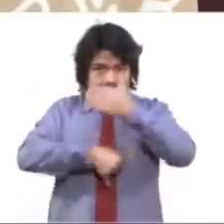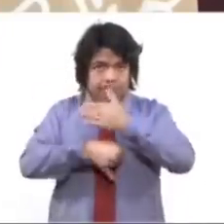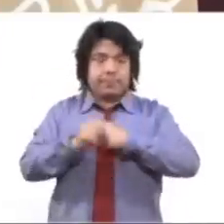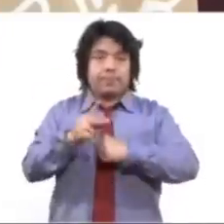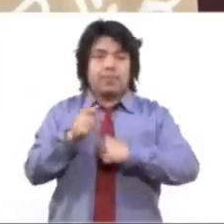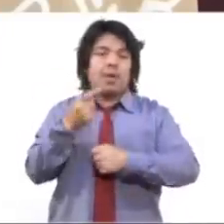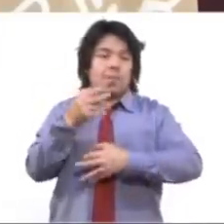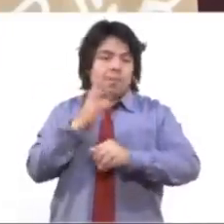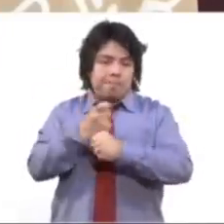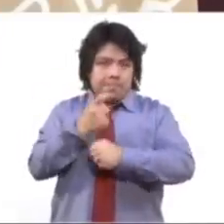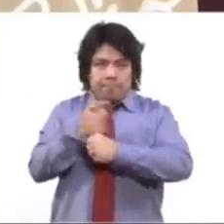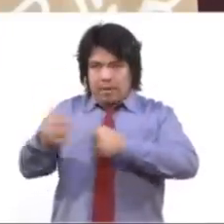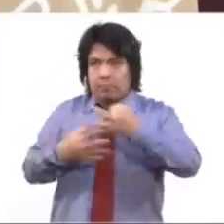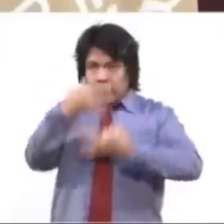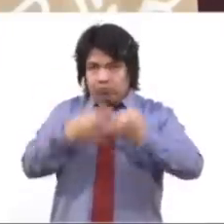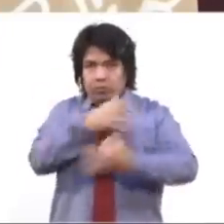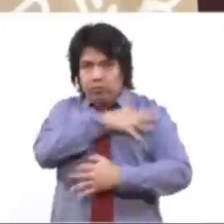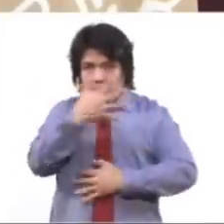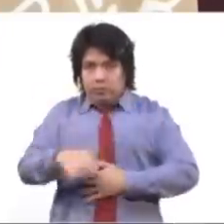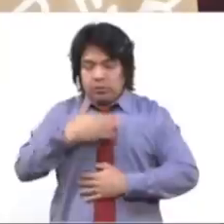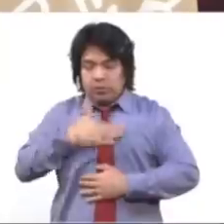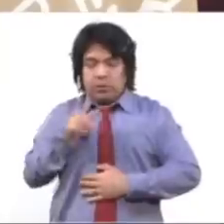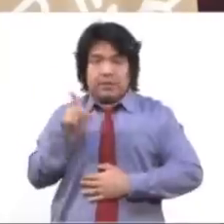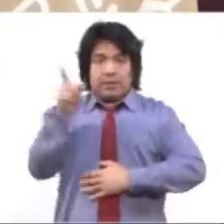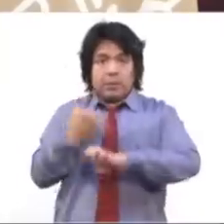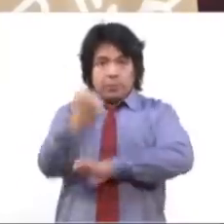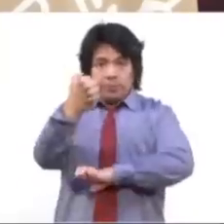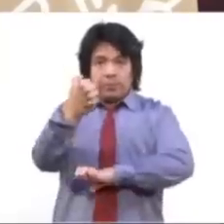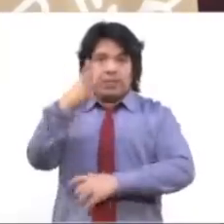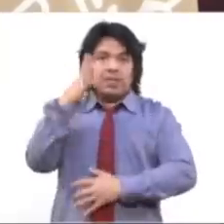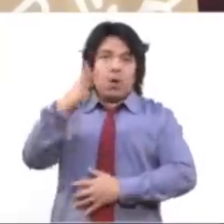sobre la Fiscalía General de Justicia del Estado de Morelos.